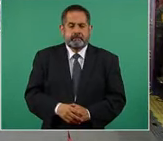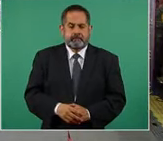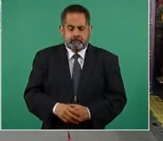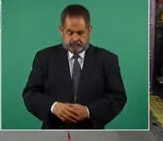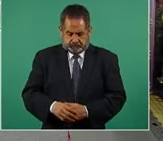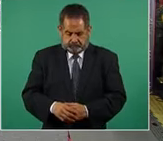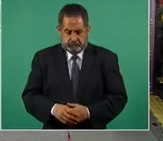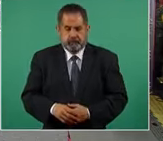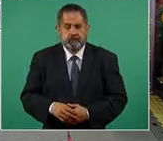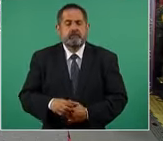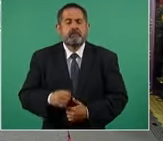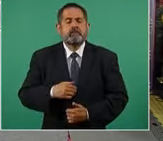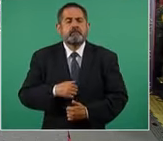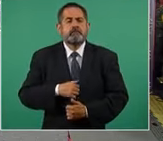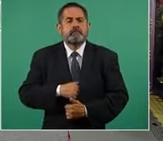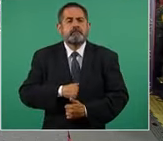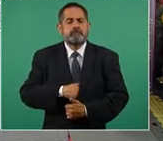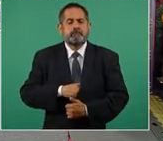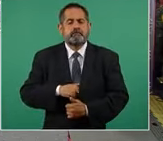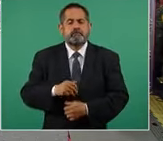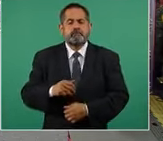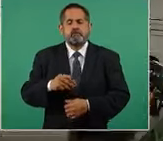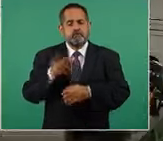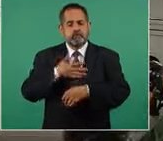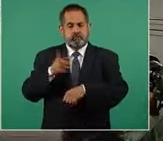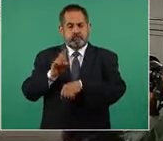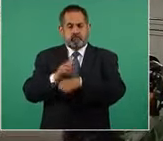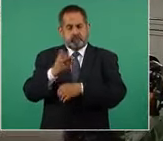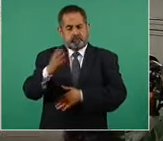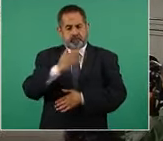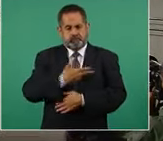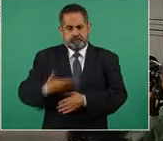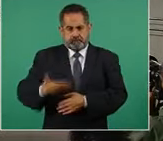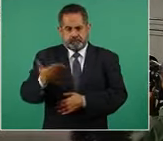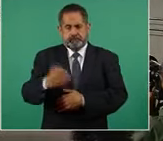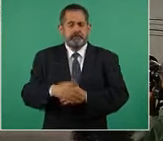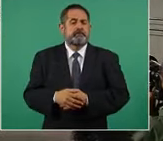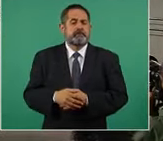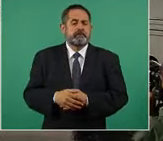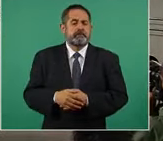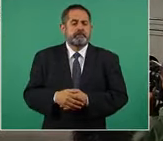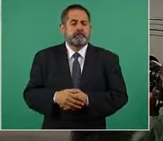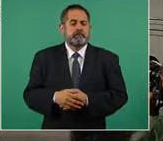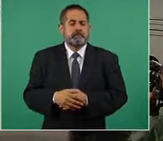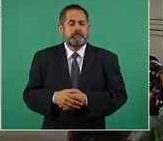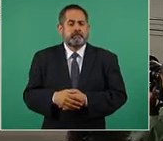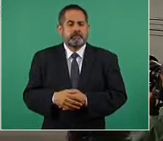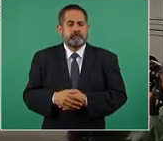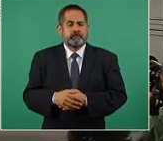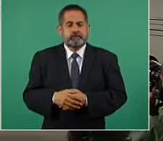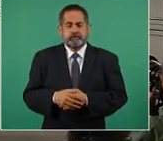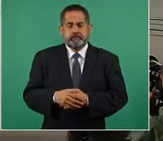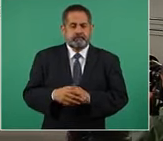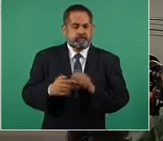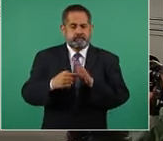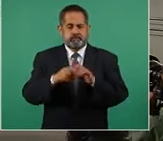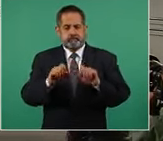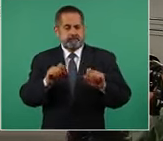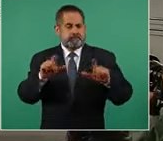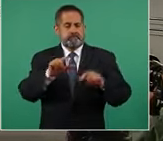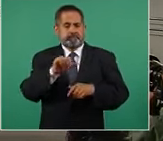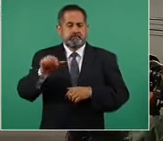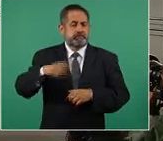Buenos días, señor presidente. Buenos días a todas y a todos ustedes. El informe en lo que considera el proceso de vacunación para el